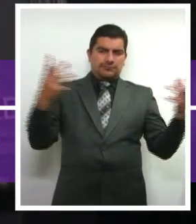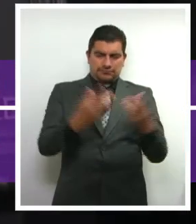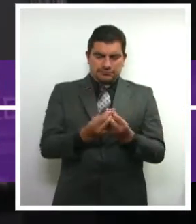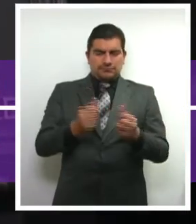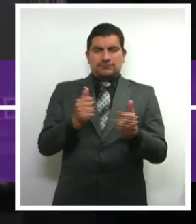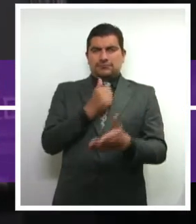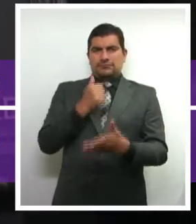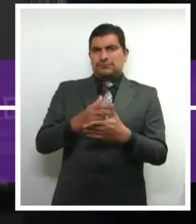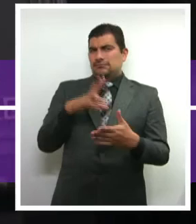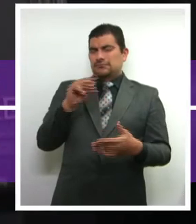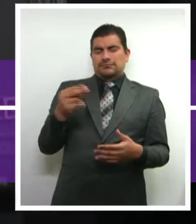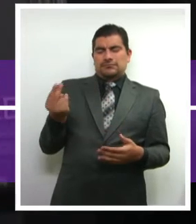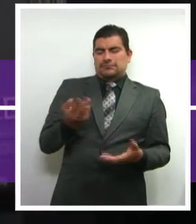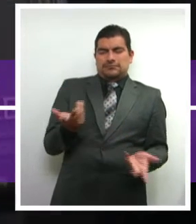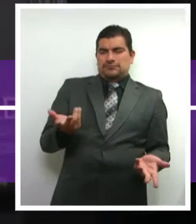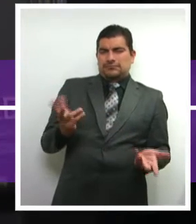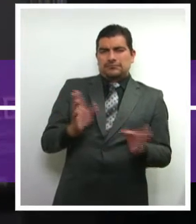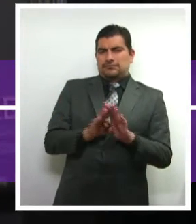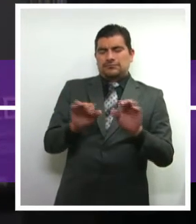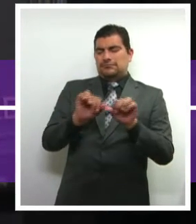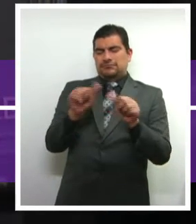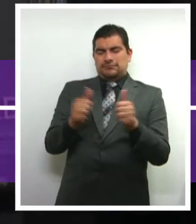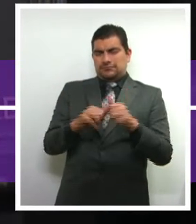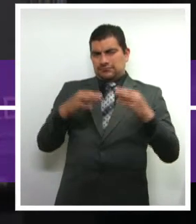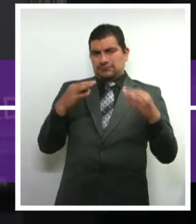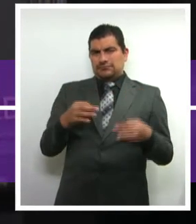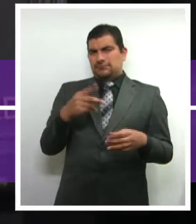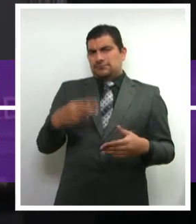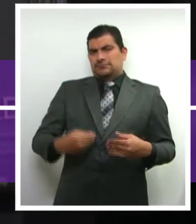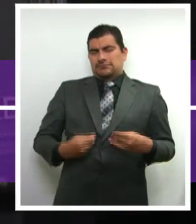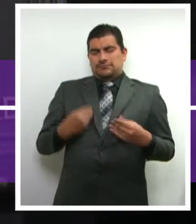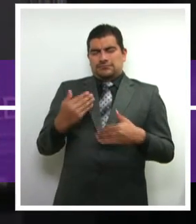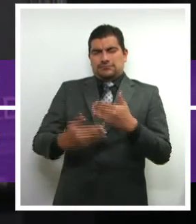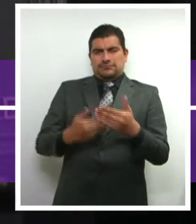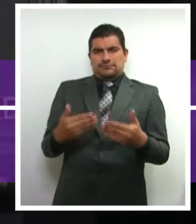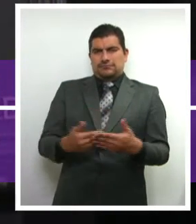son necesariamente asociaciones civiles.